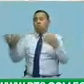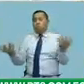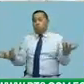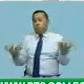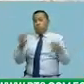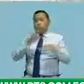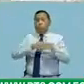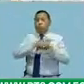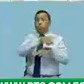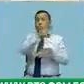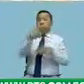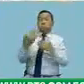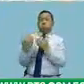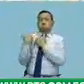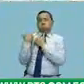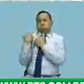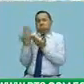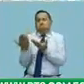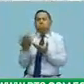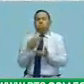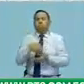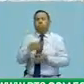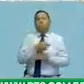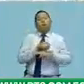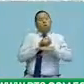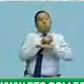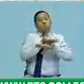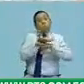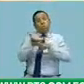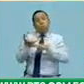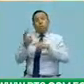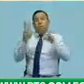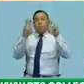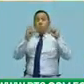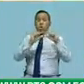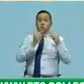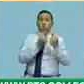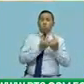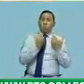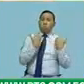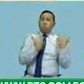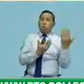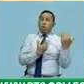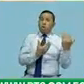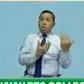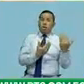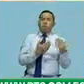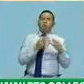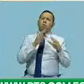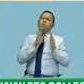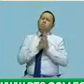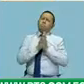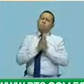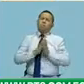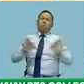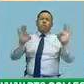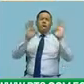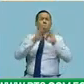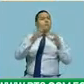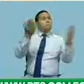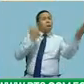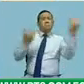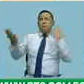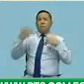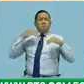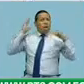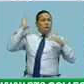que se exhorta a las organizaciones políticas a evitar aglomeraciones. Estamos en 17 eventos de inscripciones, tuvimos 5.040 personas, es como